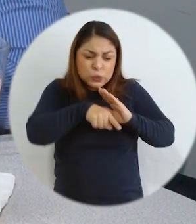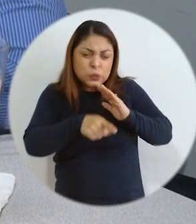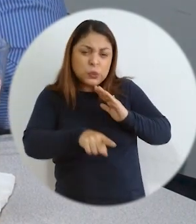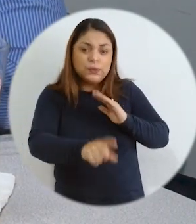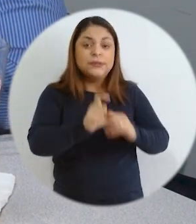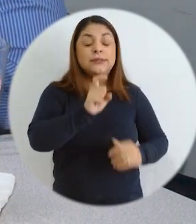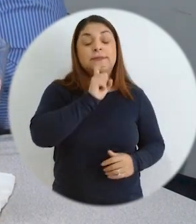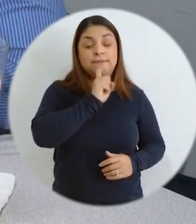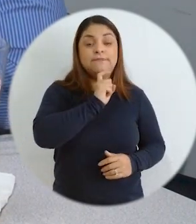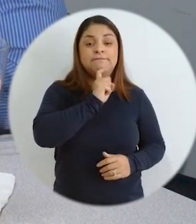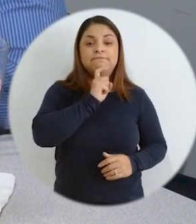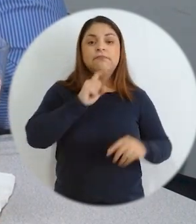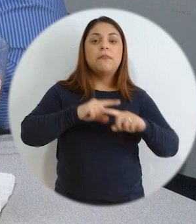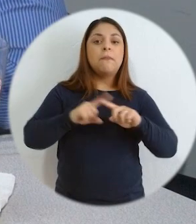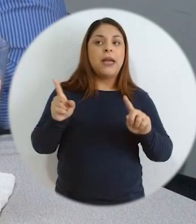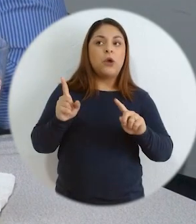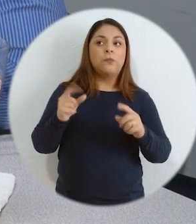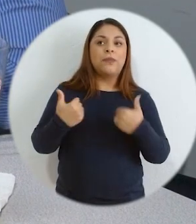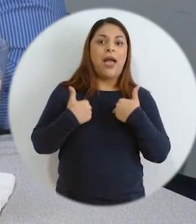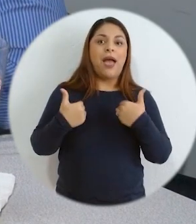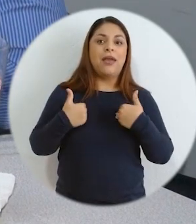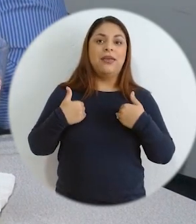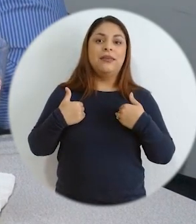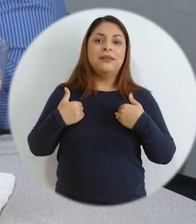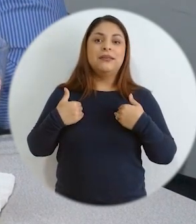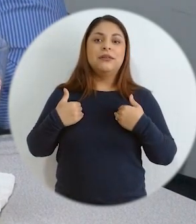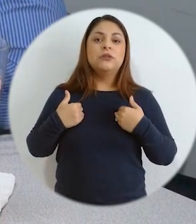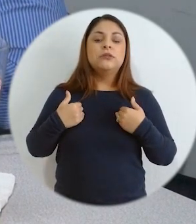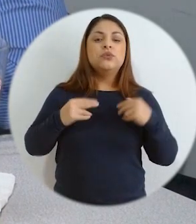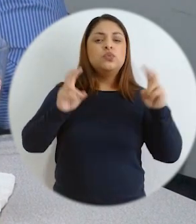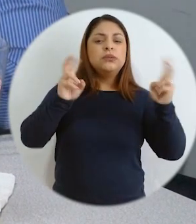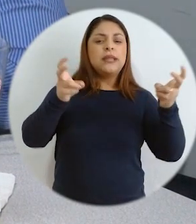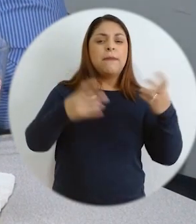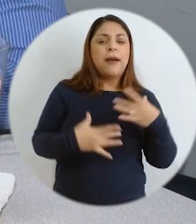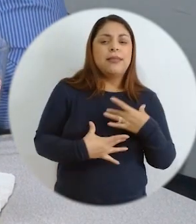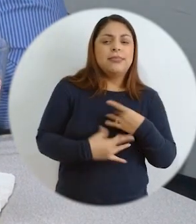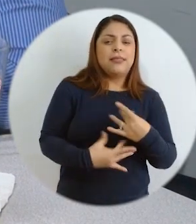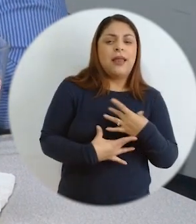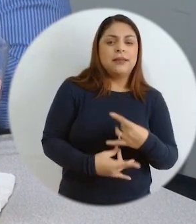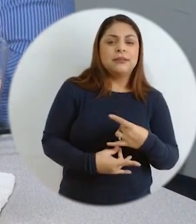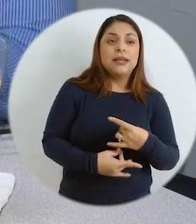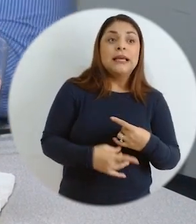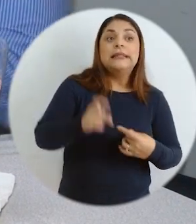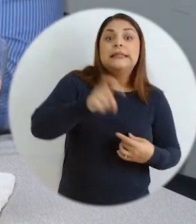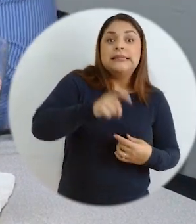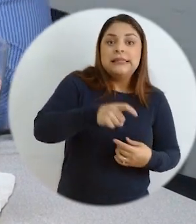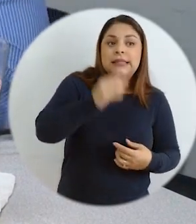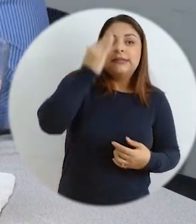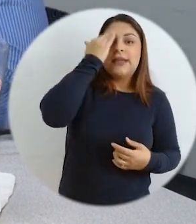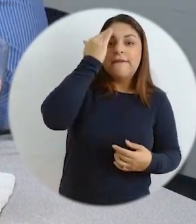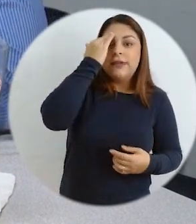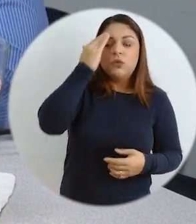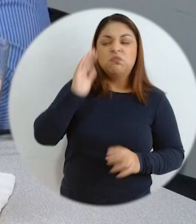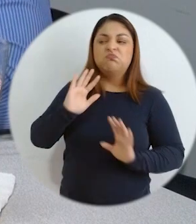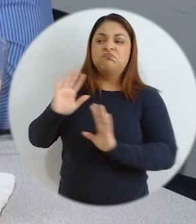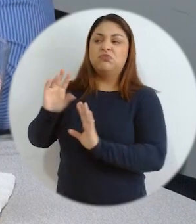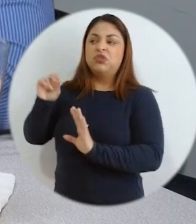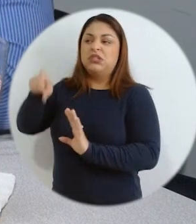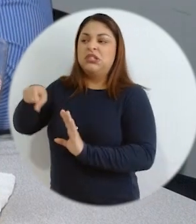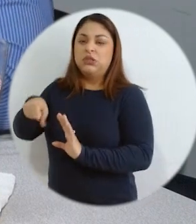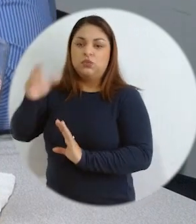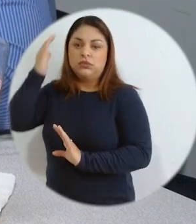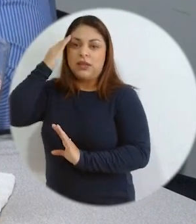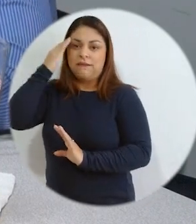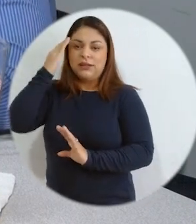áreas difíciles de llegar, pero también hay un tema de intereses, ¿verdad? Sobre qué se quiere saber, qué no se quiere